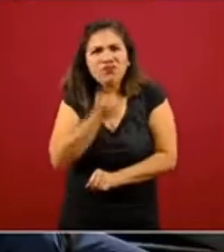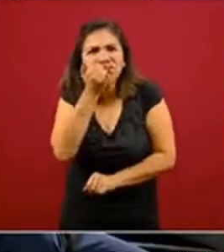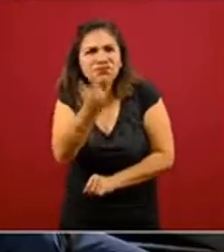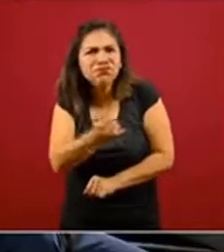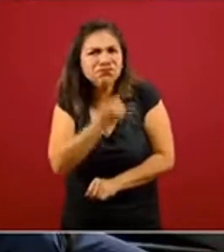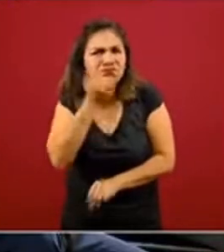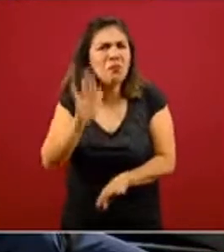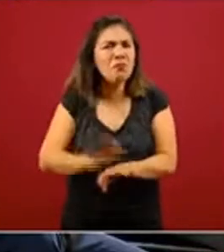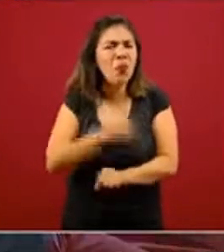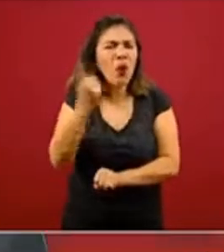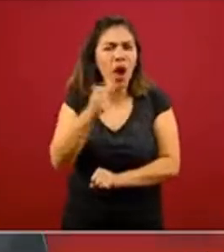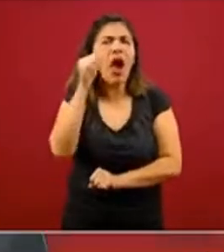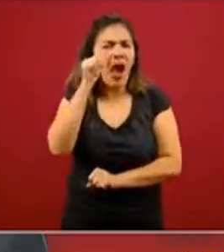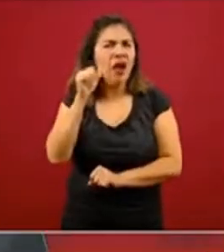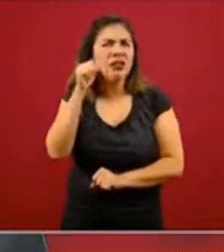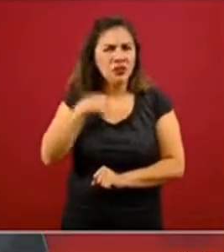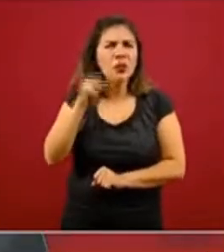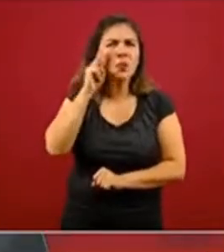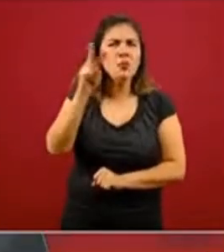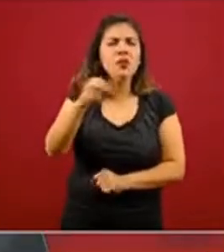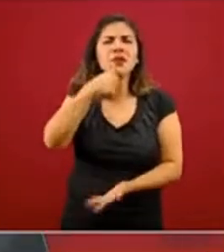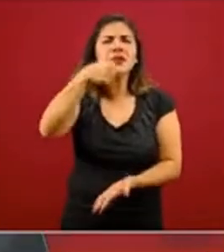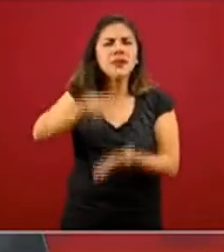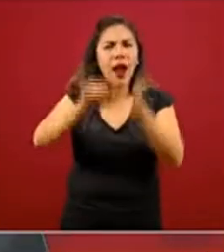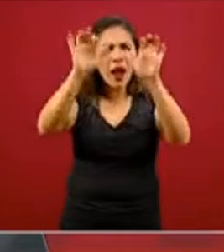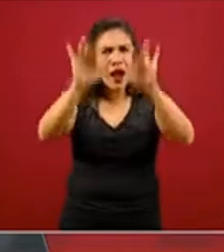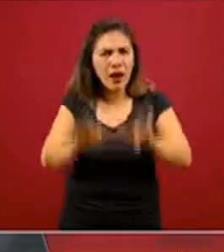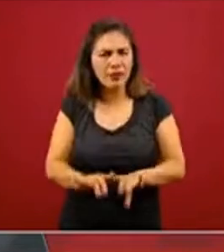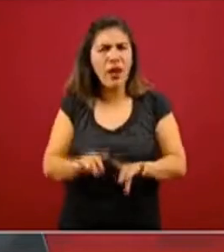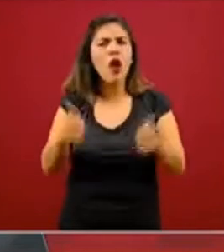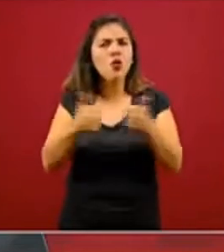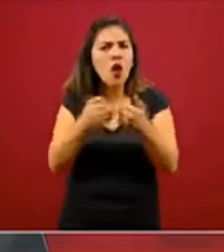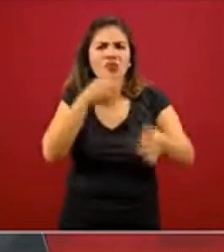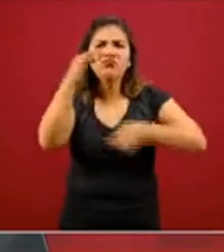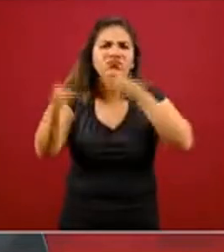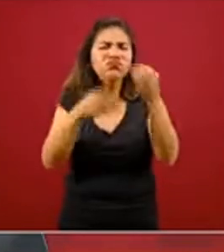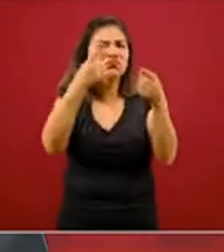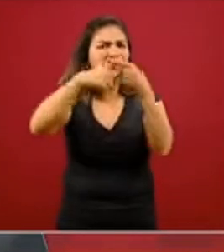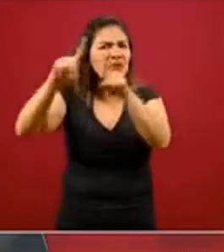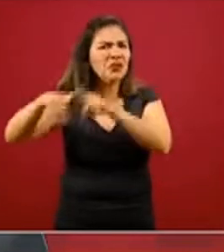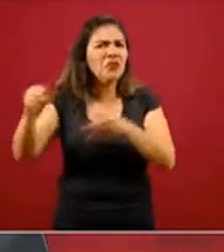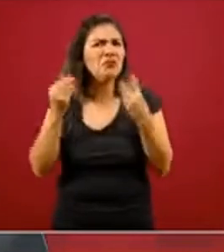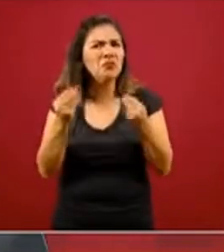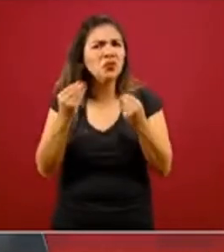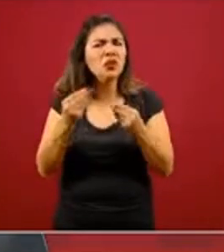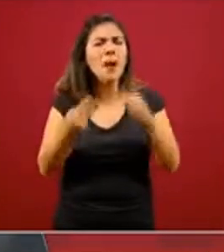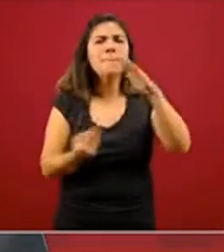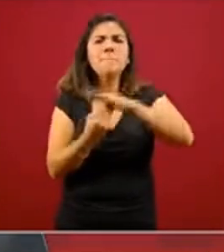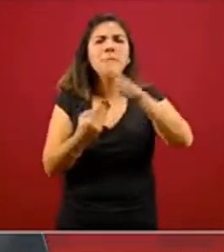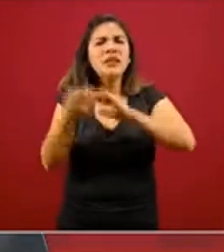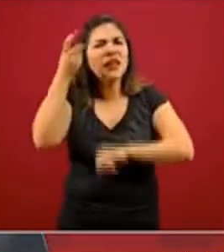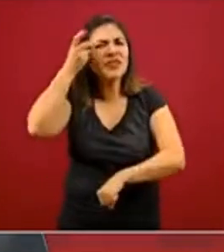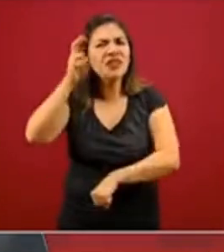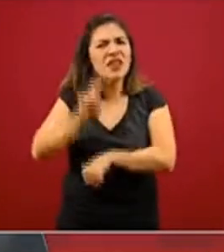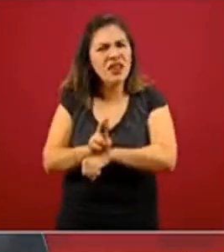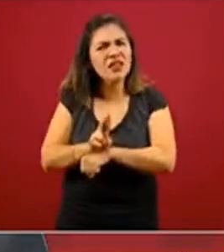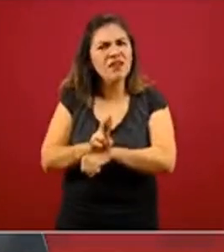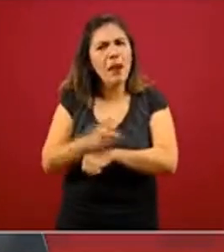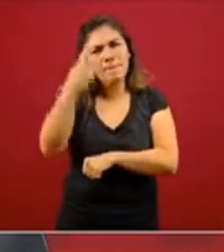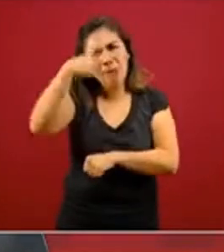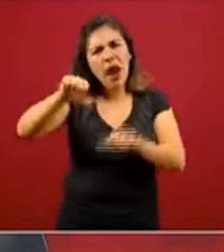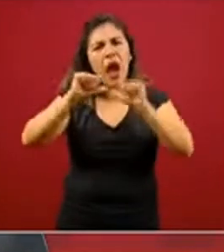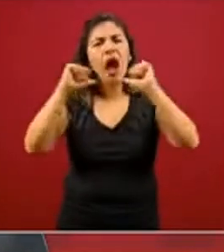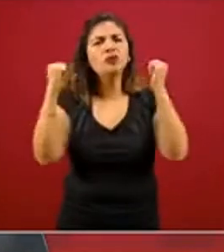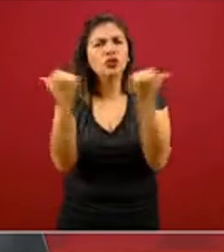especial. Ayer vi una carta conjunta que publican varias mesas directivas de